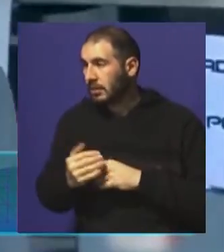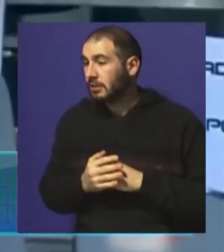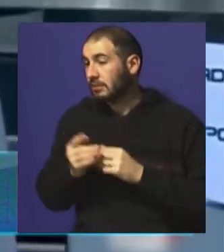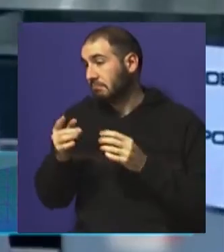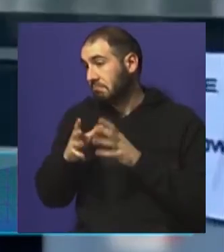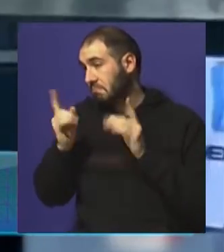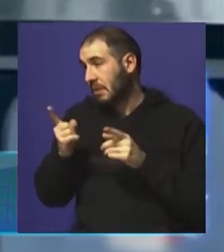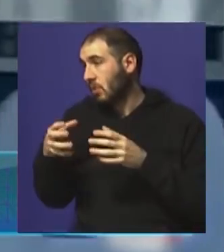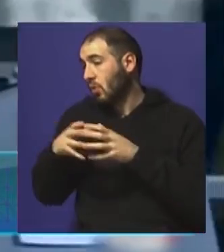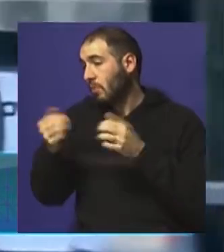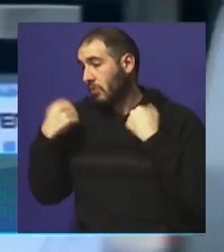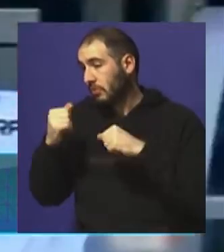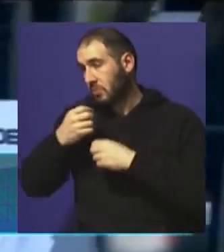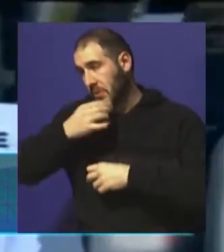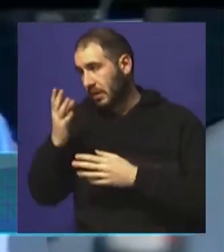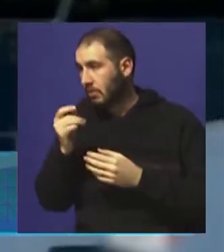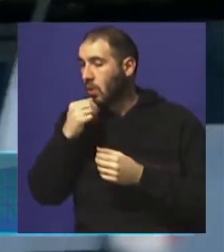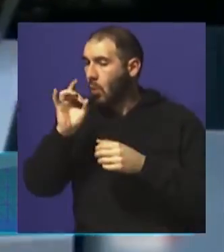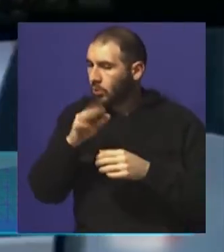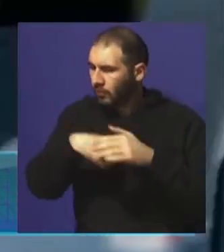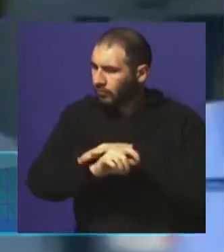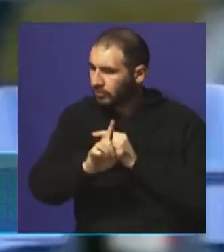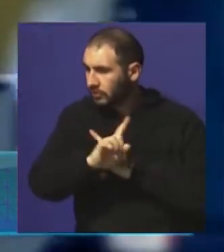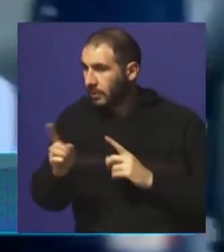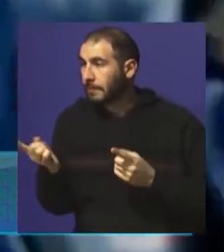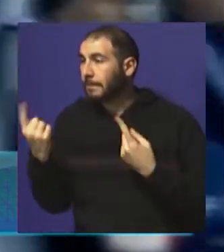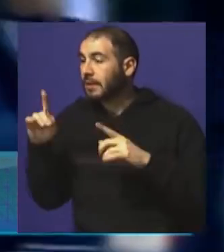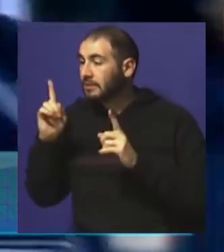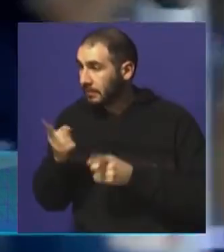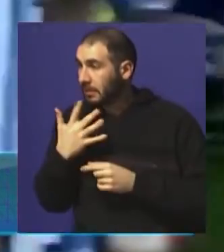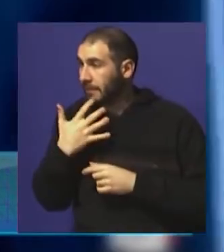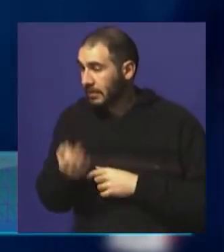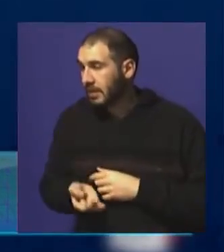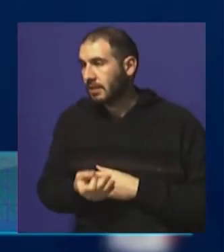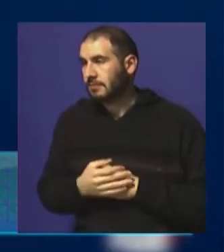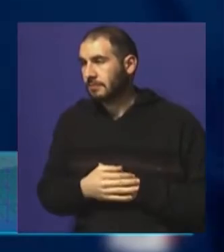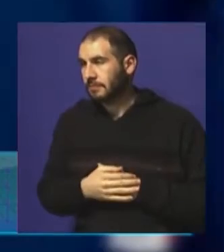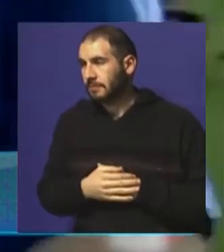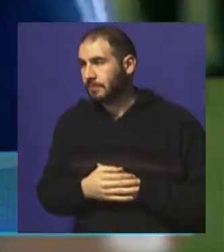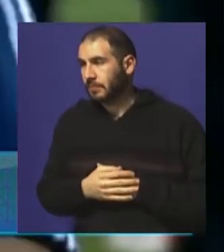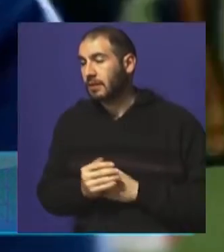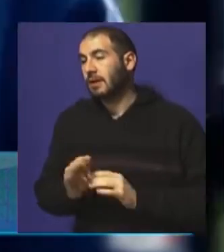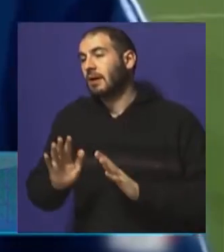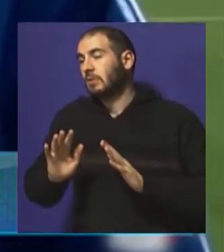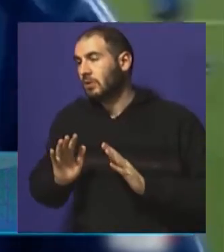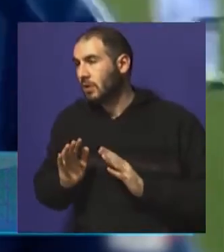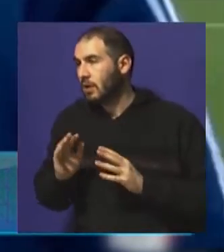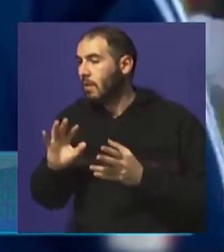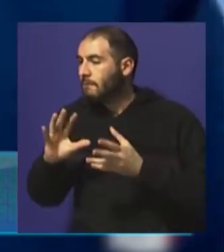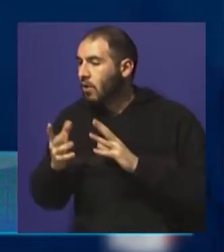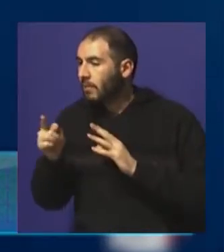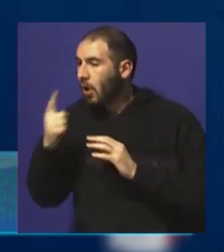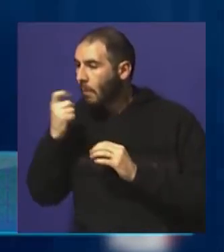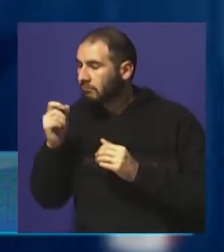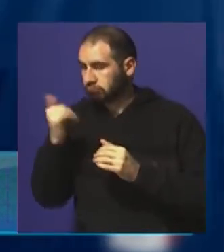cualquier plantel de deportistas, no solo en el fútbol, pero también es cierto que quizá la reacción que él